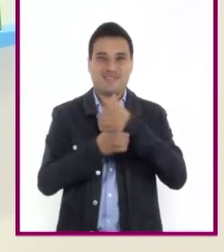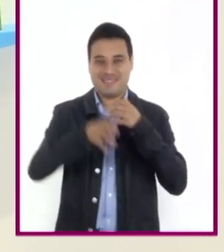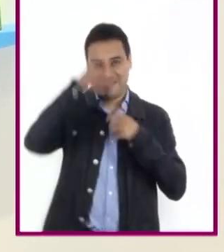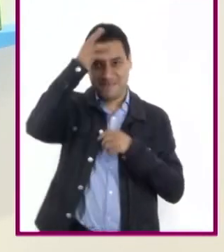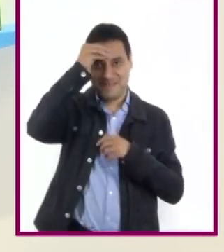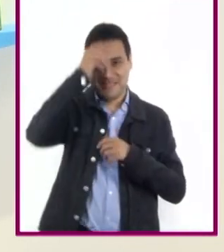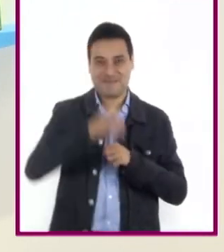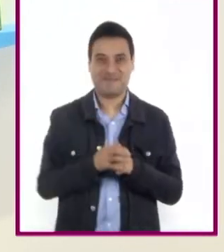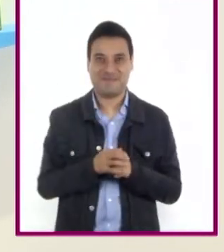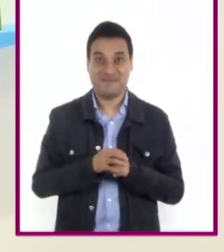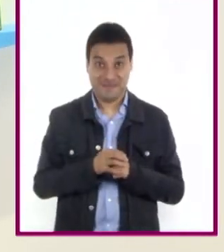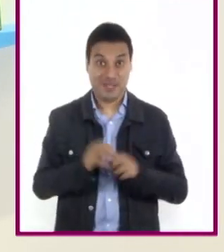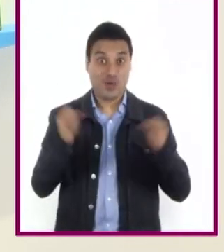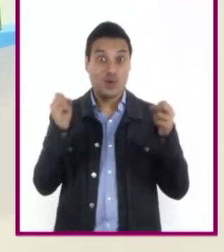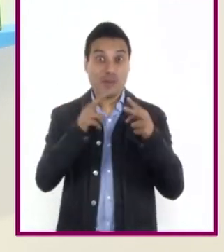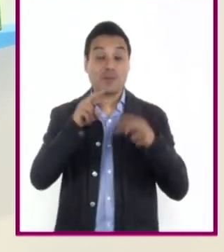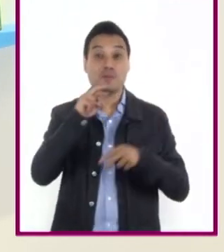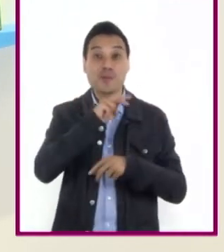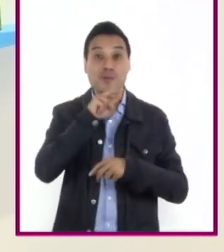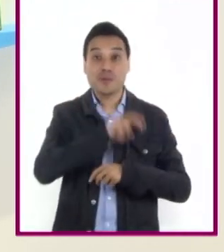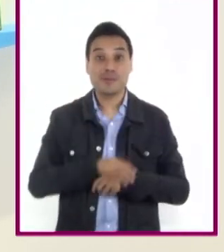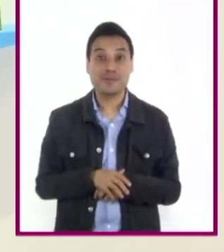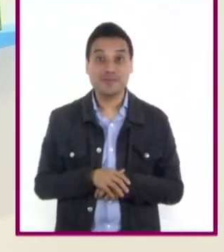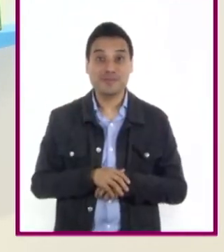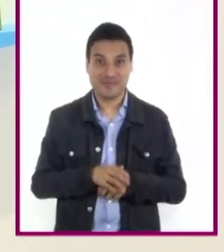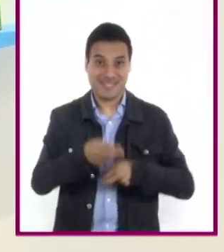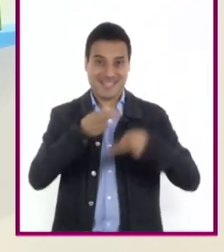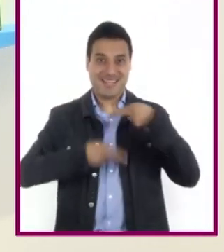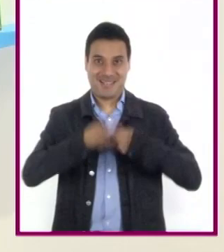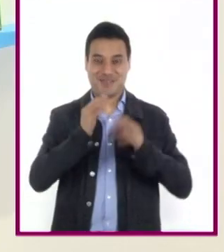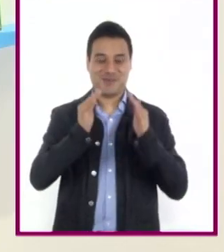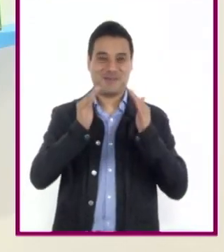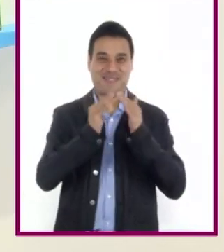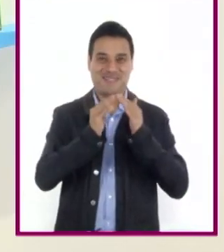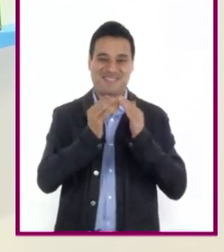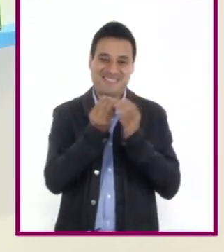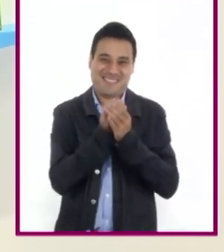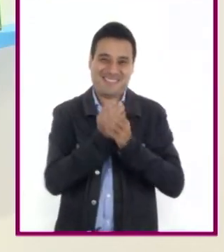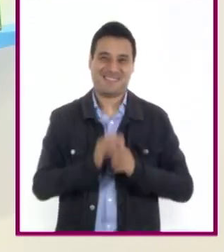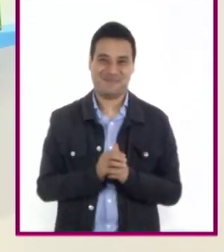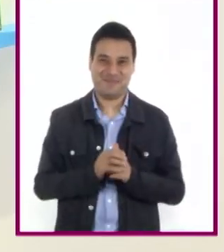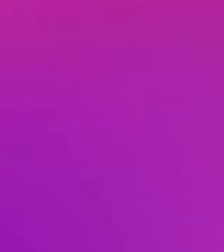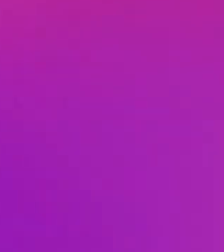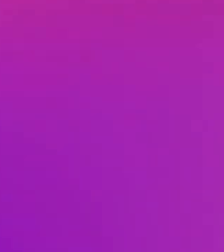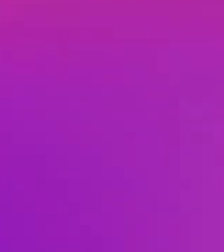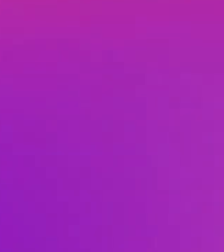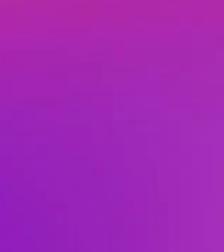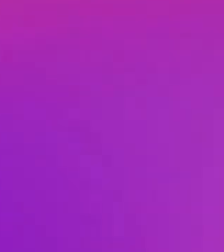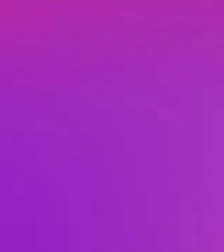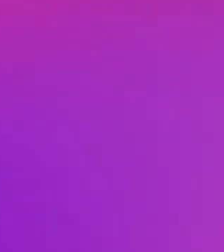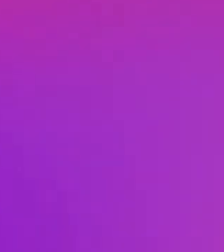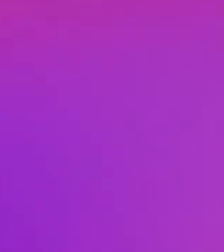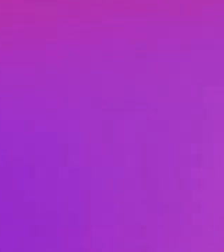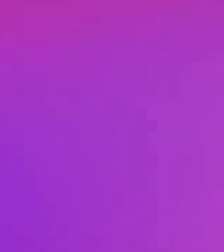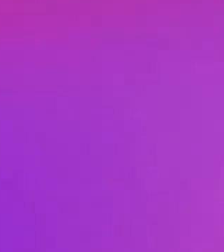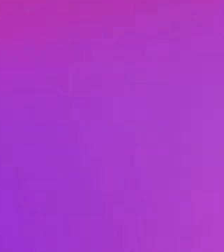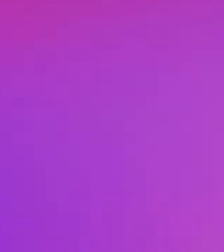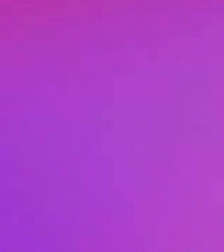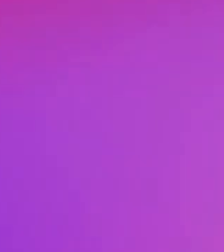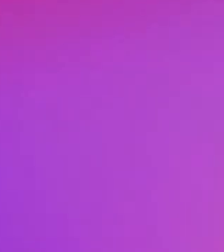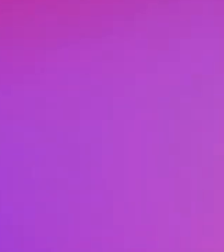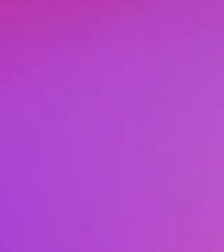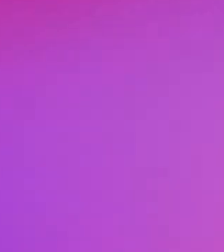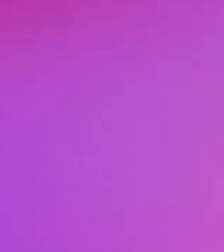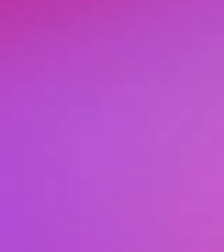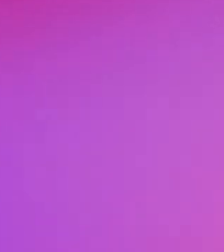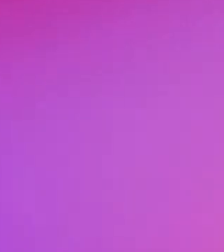descubrir. Así que nos vemos pronto aquí en Regreso a Clases. Hasta la próxima. Si tienes dudas o necesitas